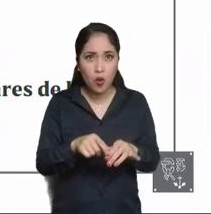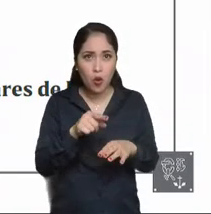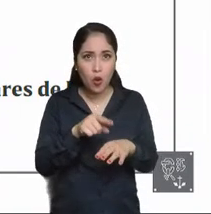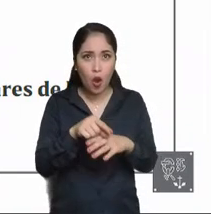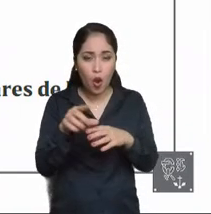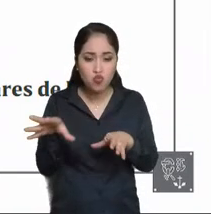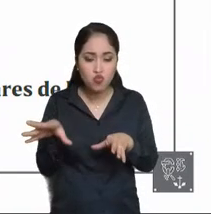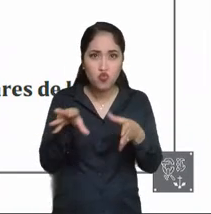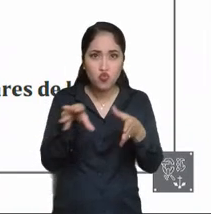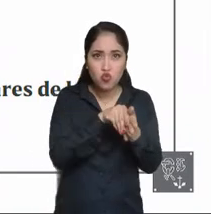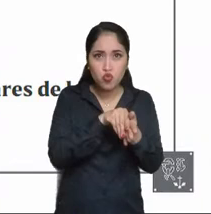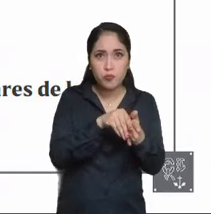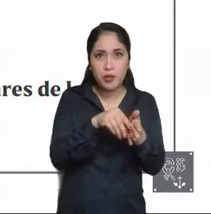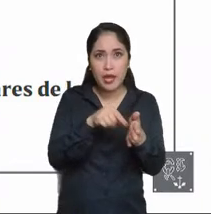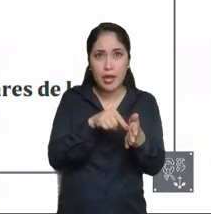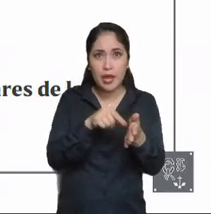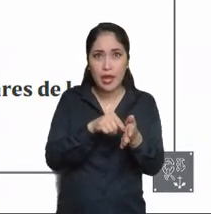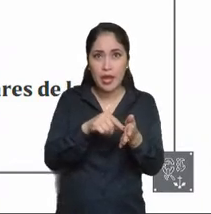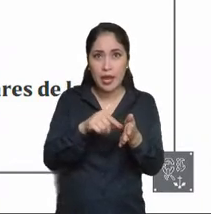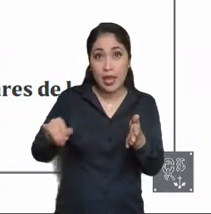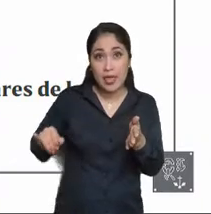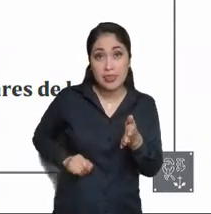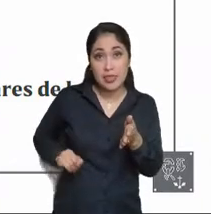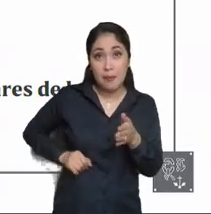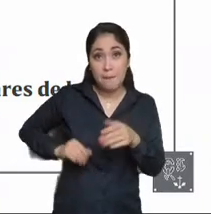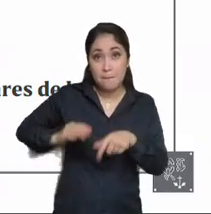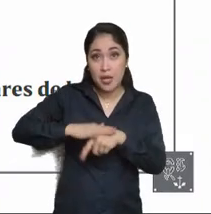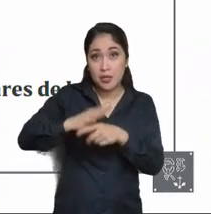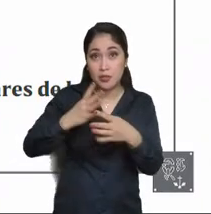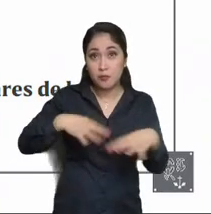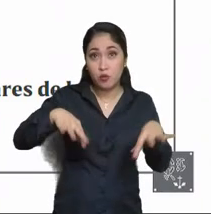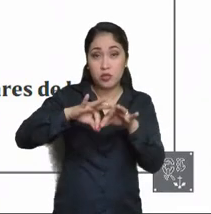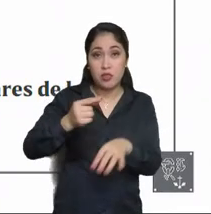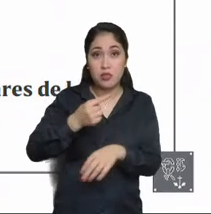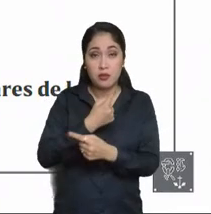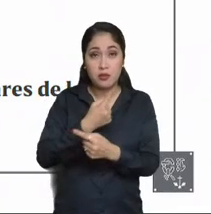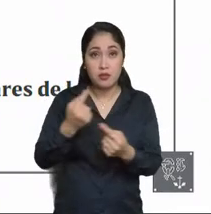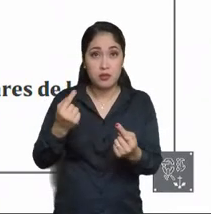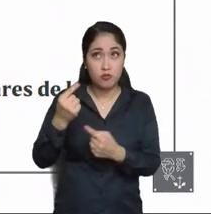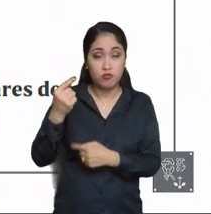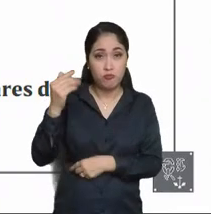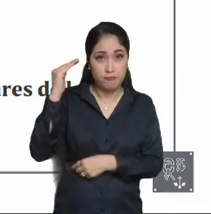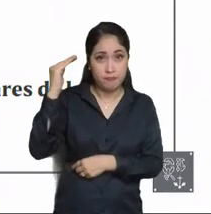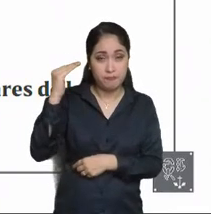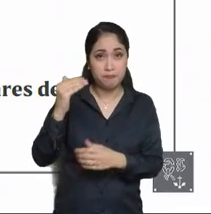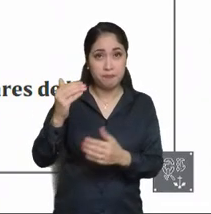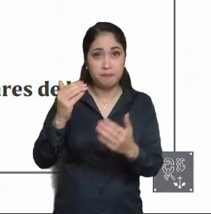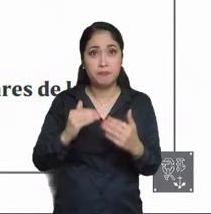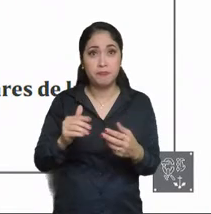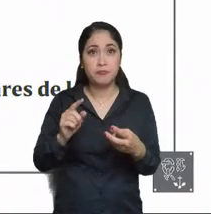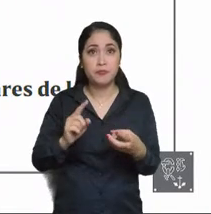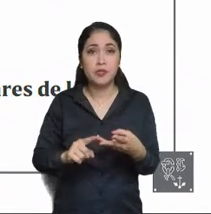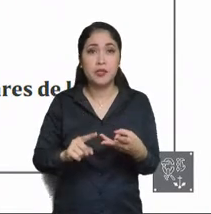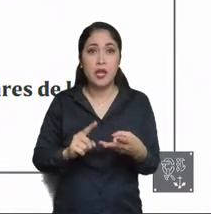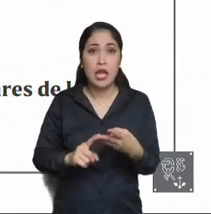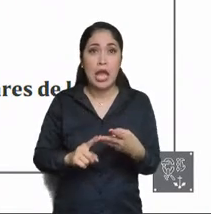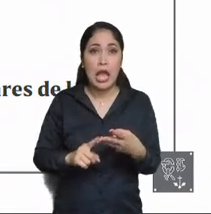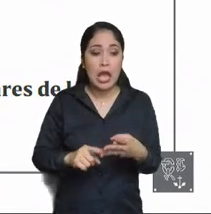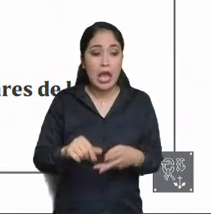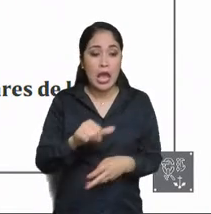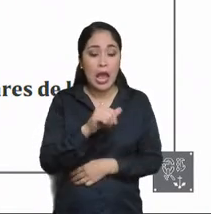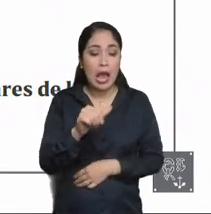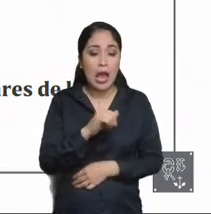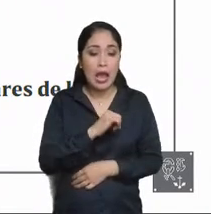y guiado por el interés superior del menor. Prohibir expresamente el castigo corporal y humillante, así como